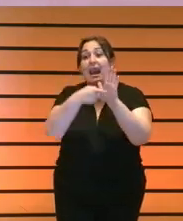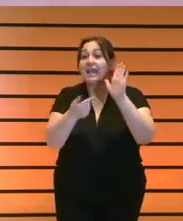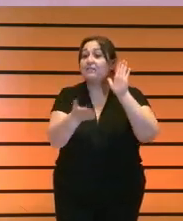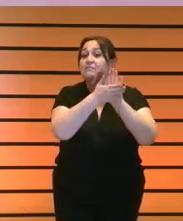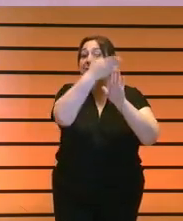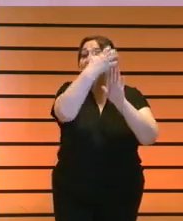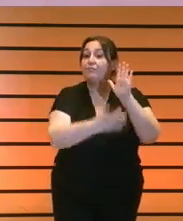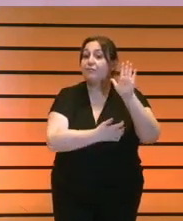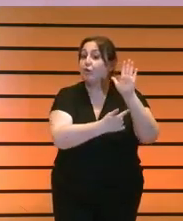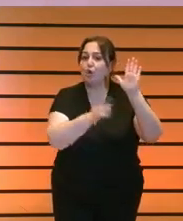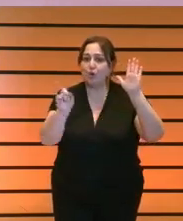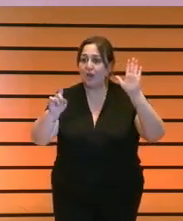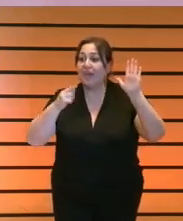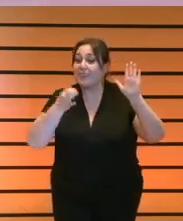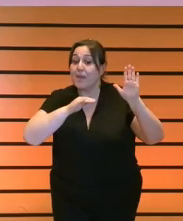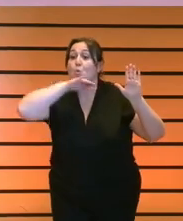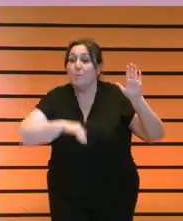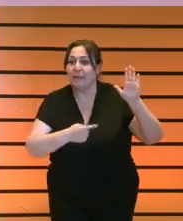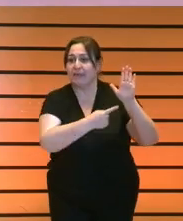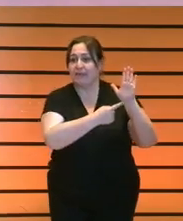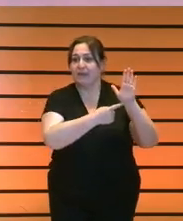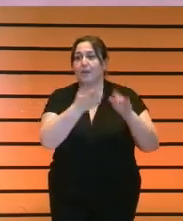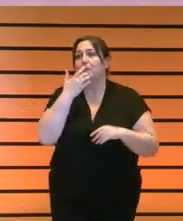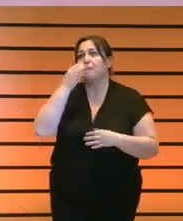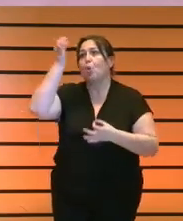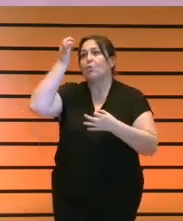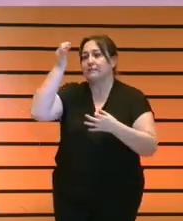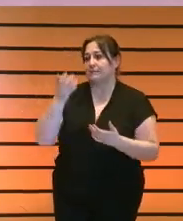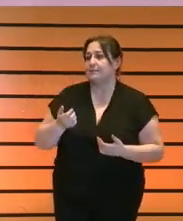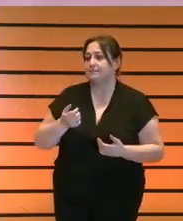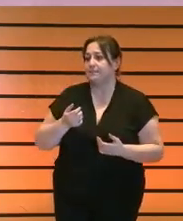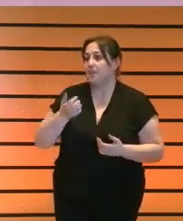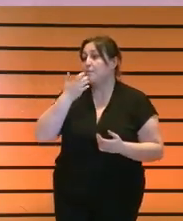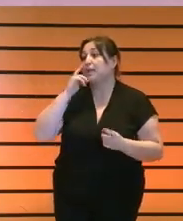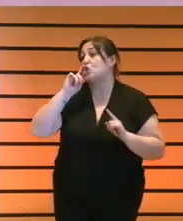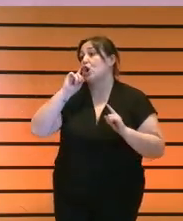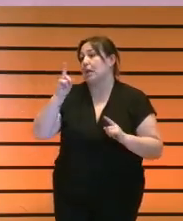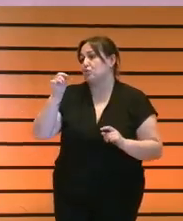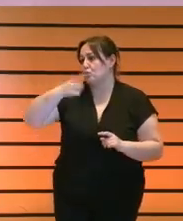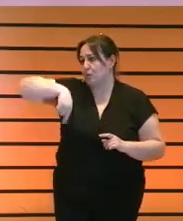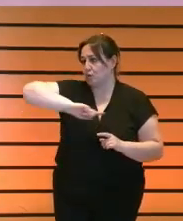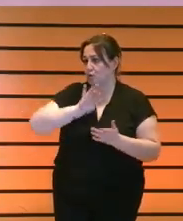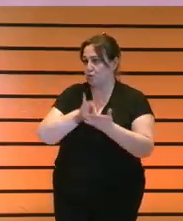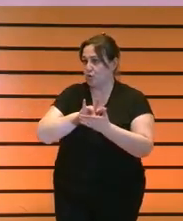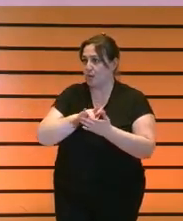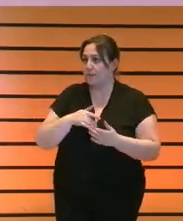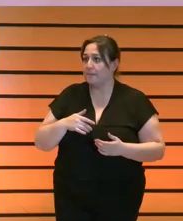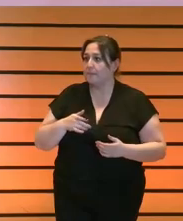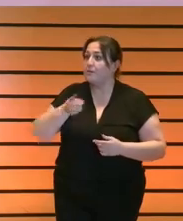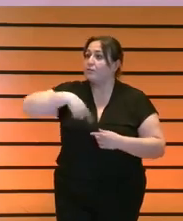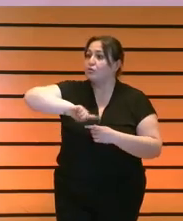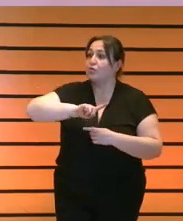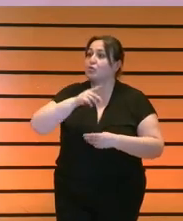fiscalicemos el cumplimiento de esas leyes. Os pongo un detalle como pequeño caso nuestro. Hemos